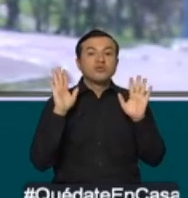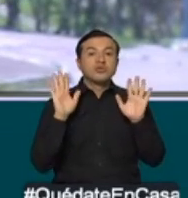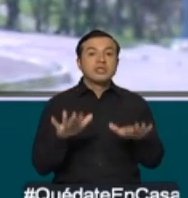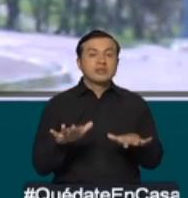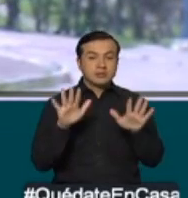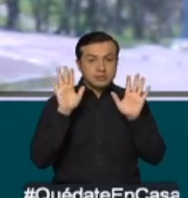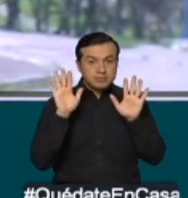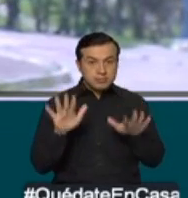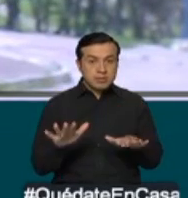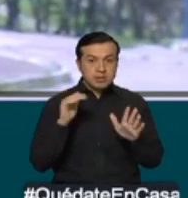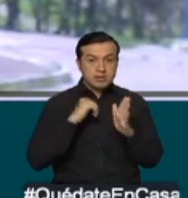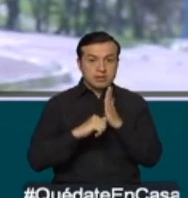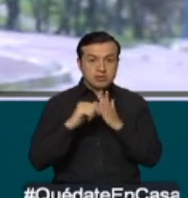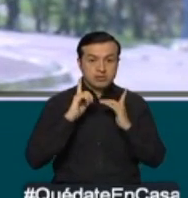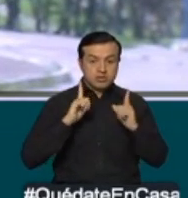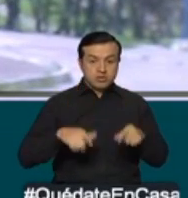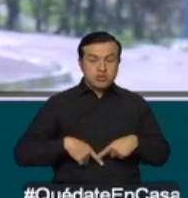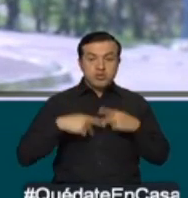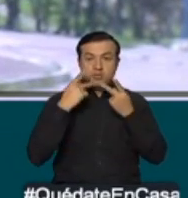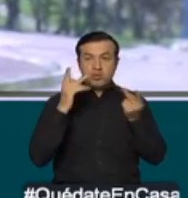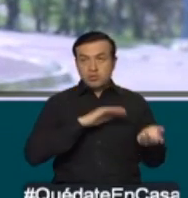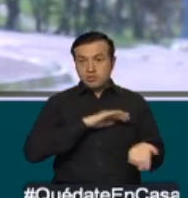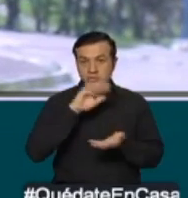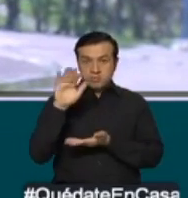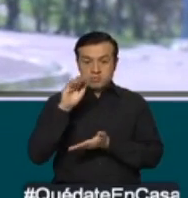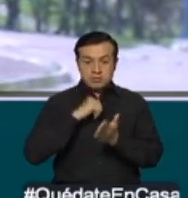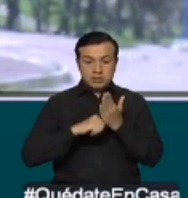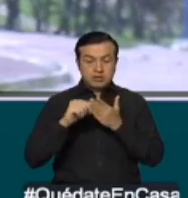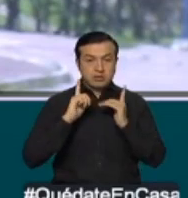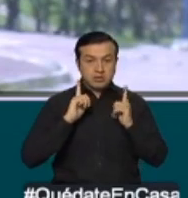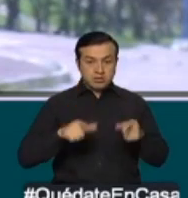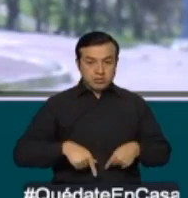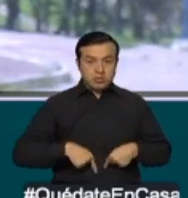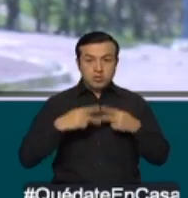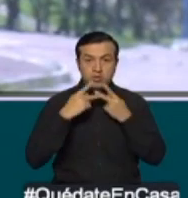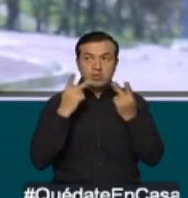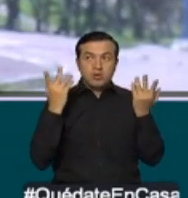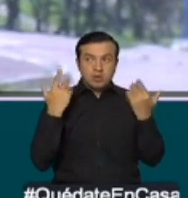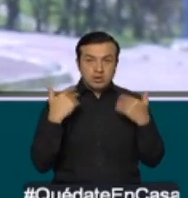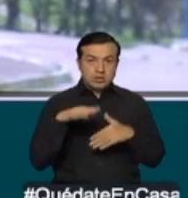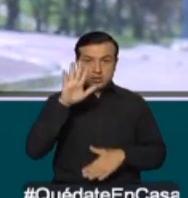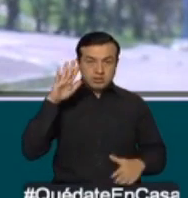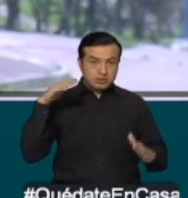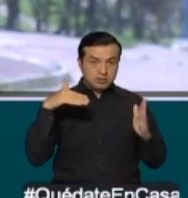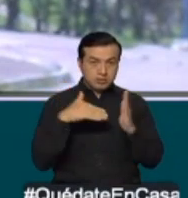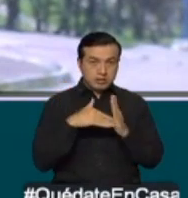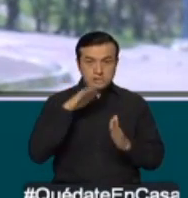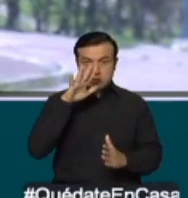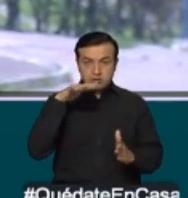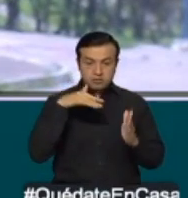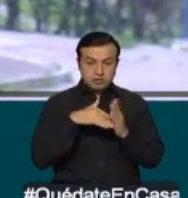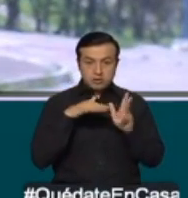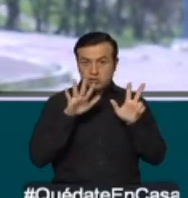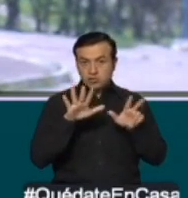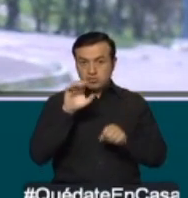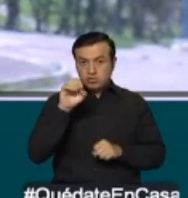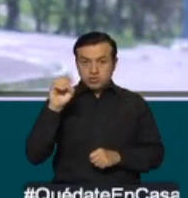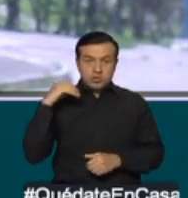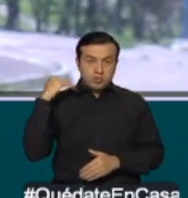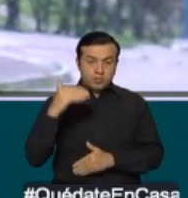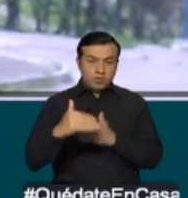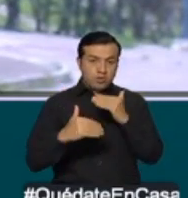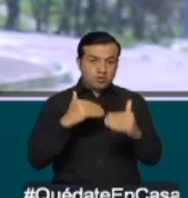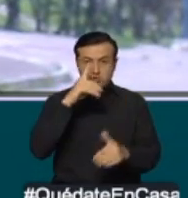casos ya al ministerio de salud pública el ministerio de salud pública ha hecho 5.000 más de 5.800 procesos de